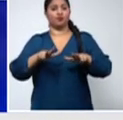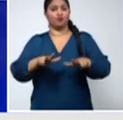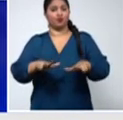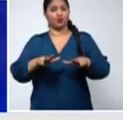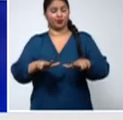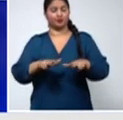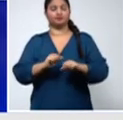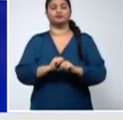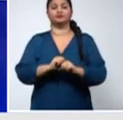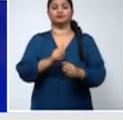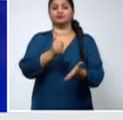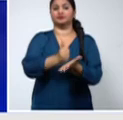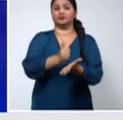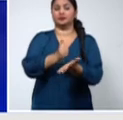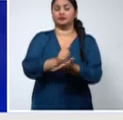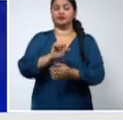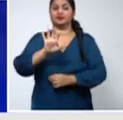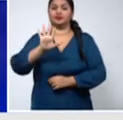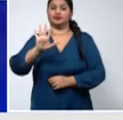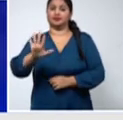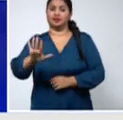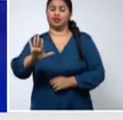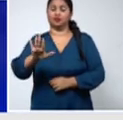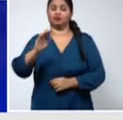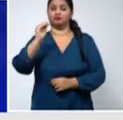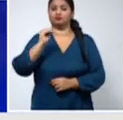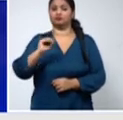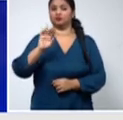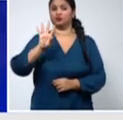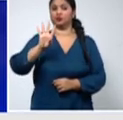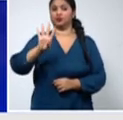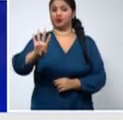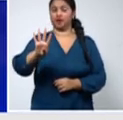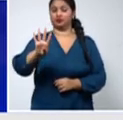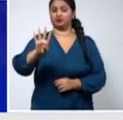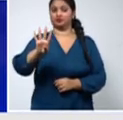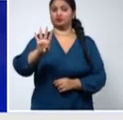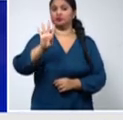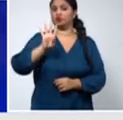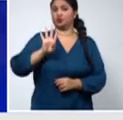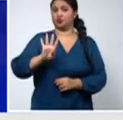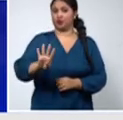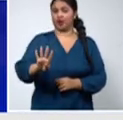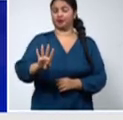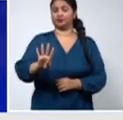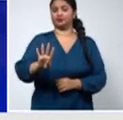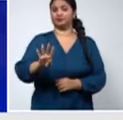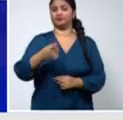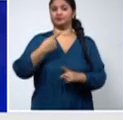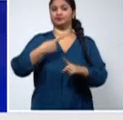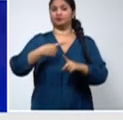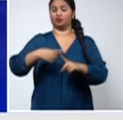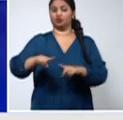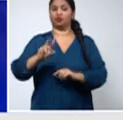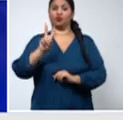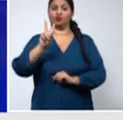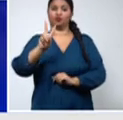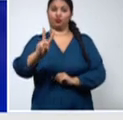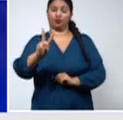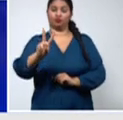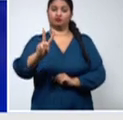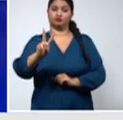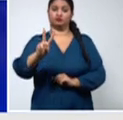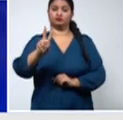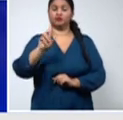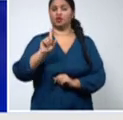Ávila con 5, Ciro Redondo con 4, al igual que Bolivia, y Venezuela con 2 y Chambas con